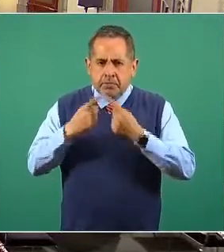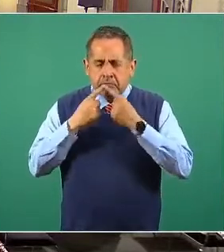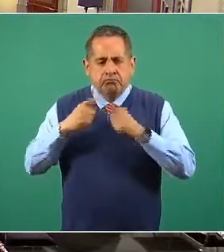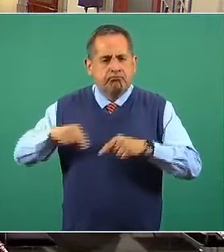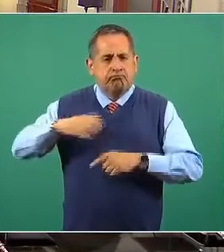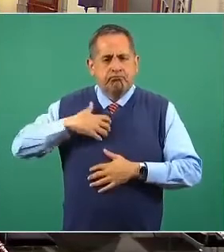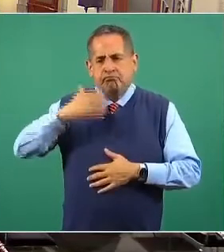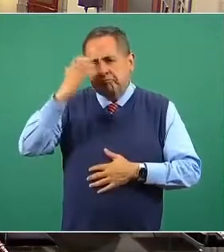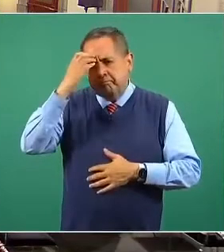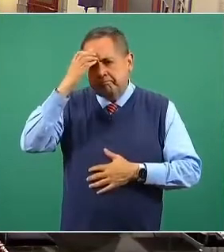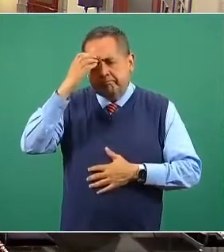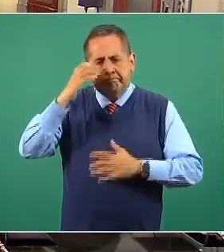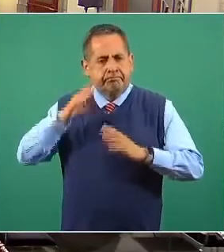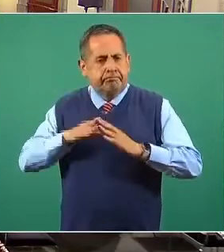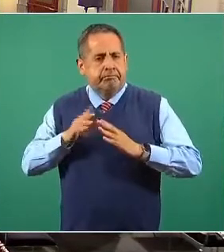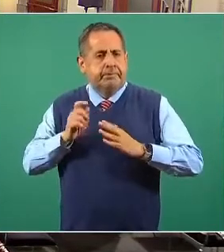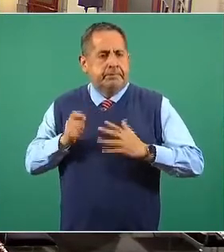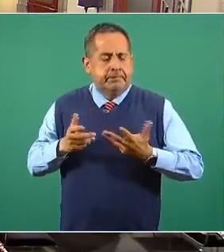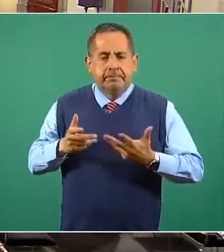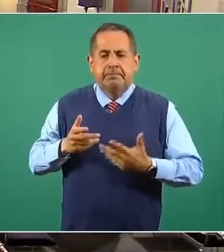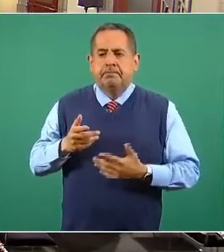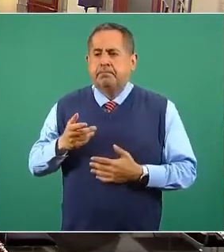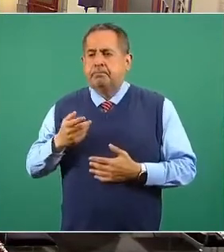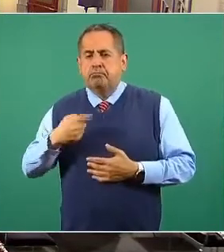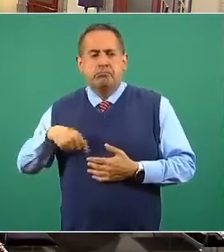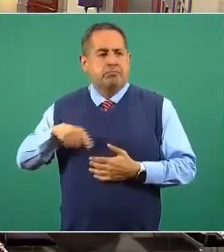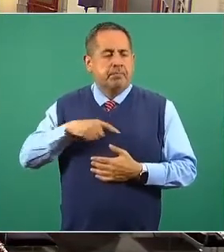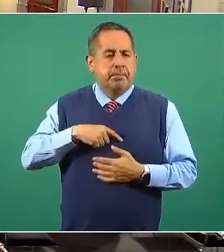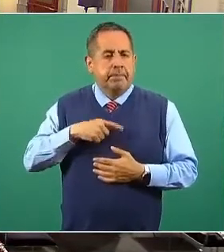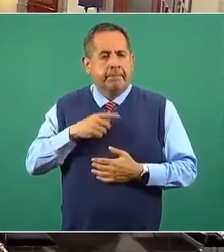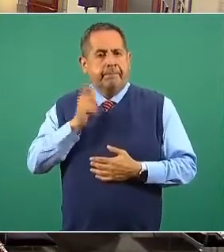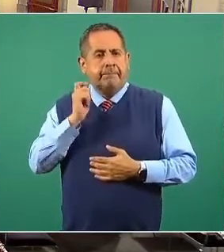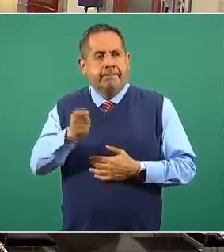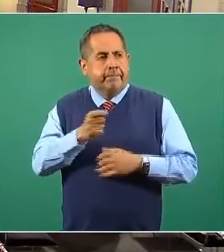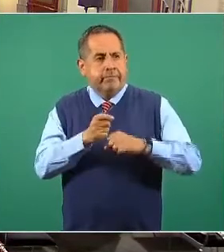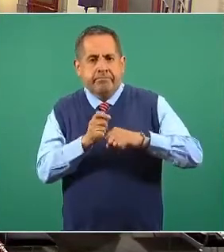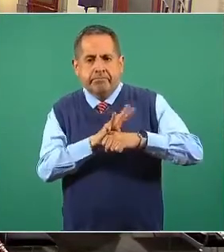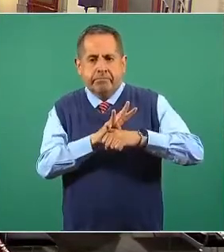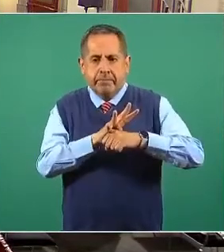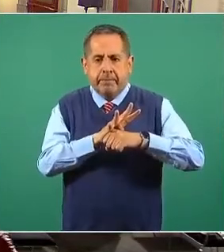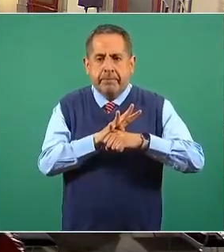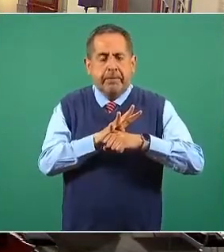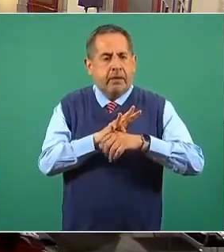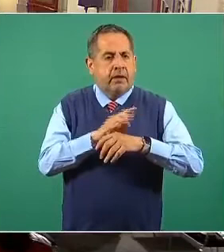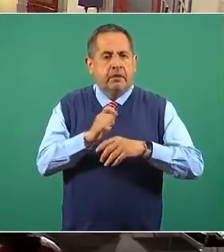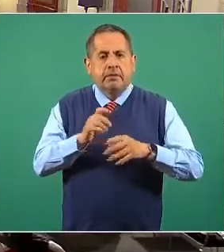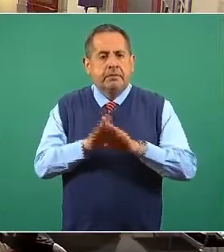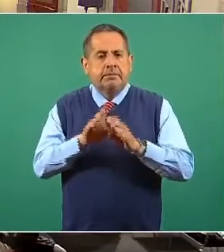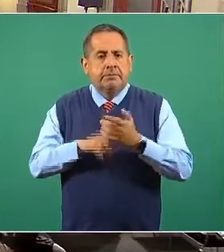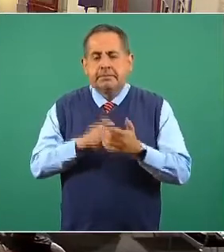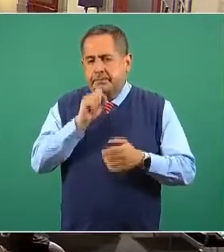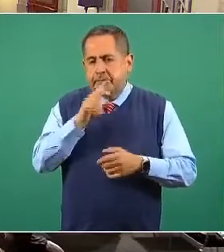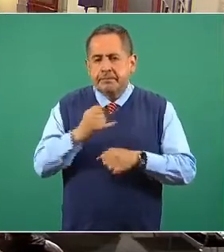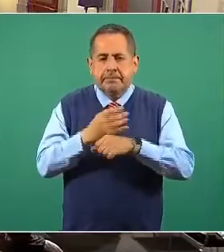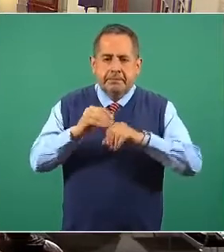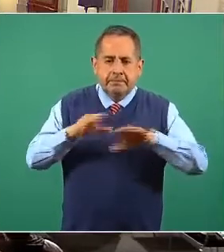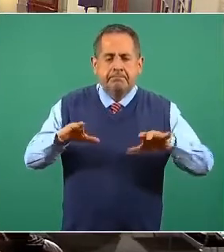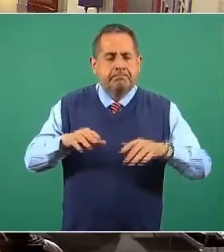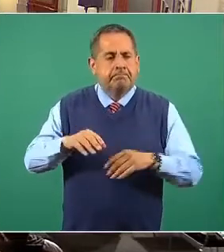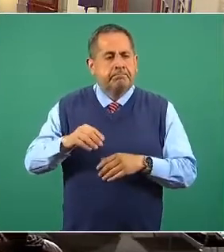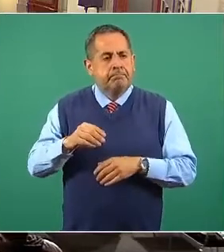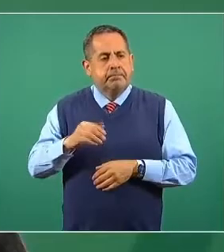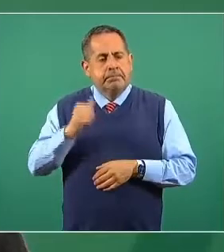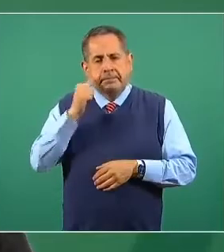conocer cuál es la situación que guarda la epidemia de COVID-19 en México, así como la información que noche a noche hemos